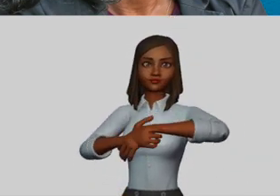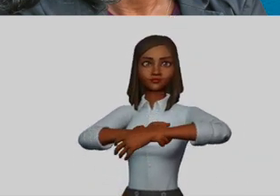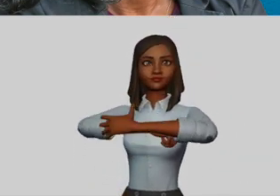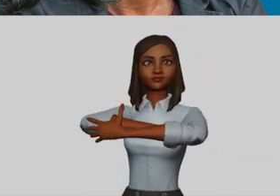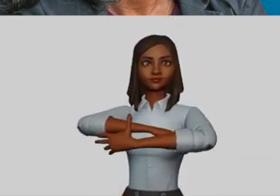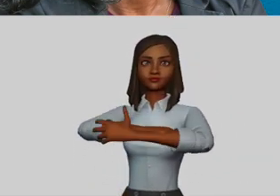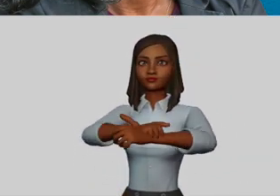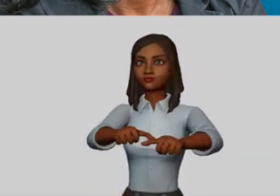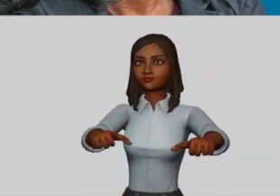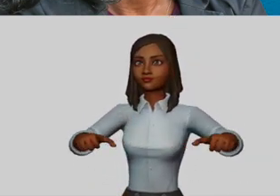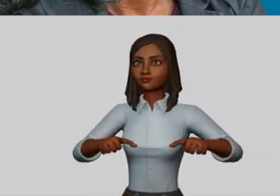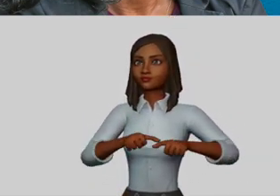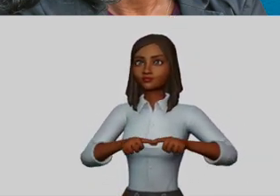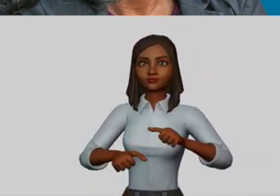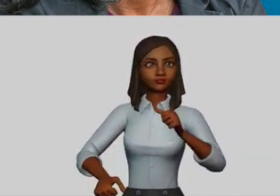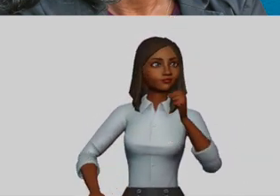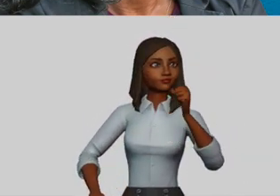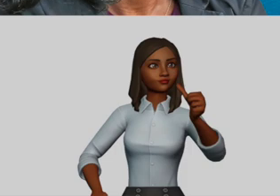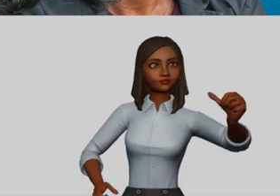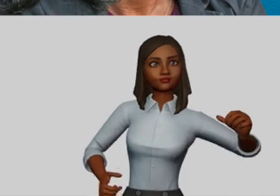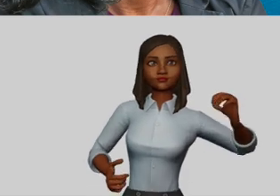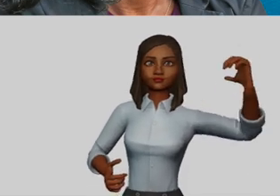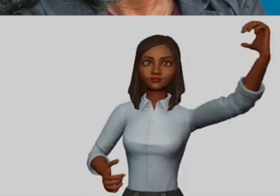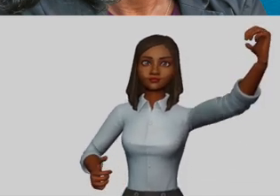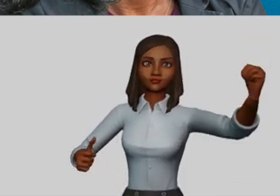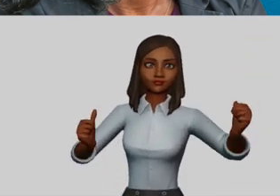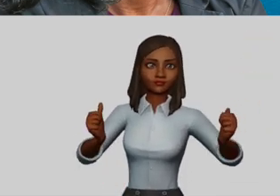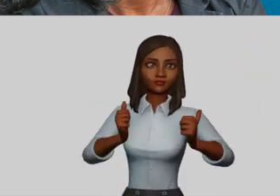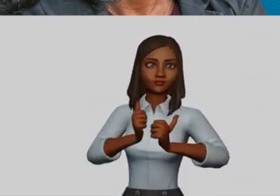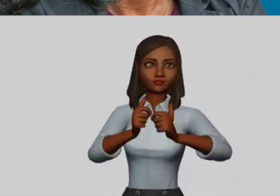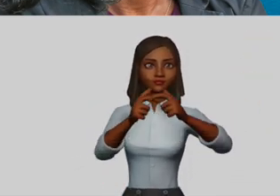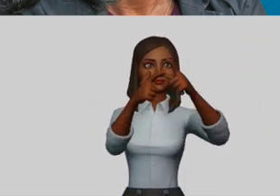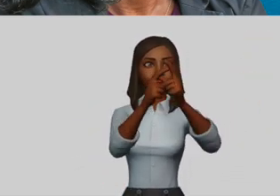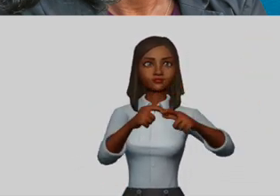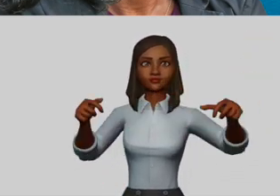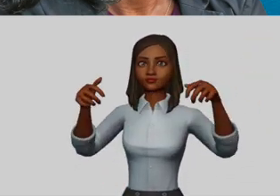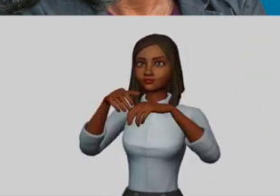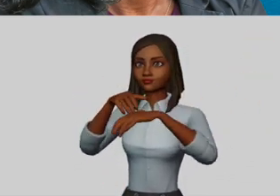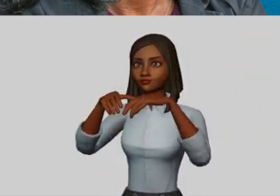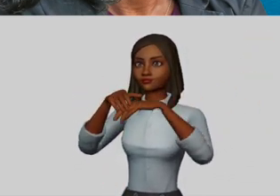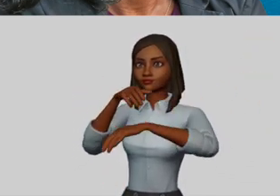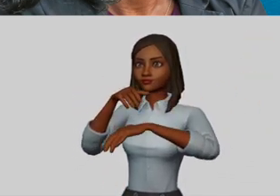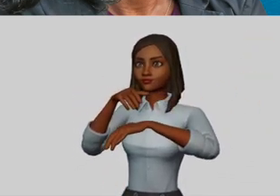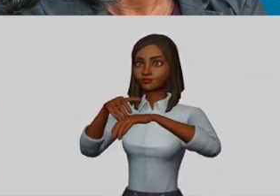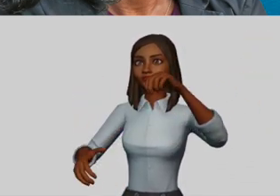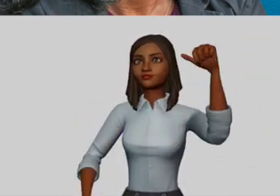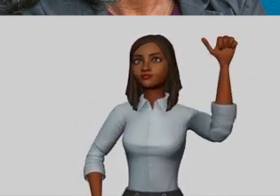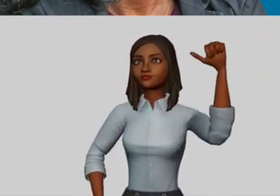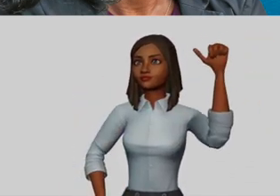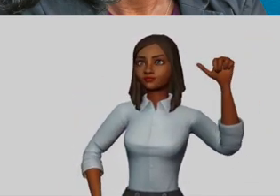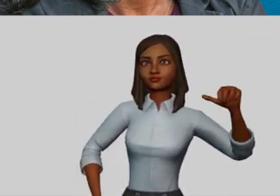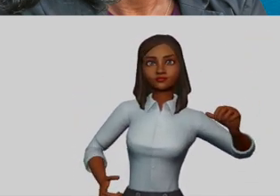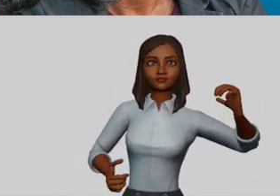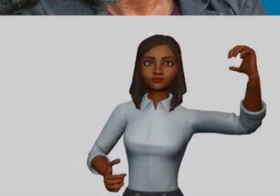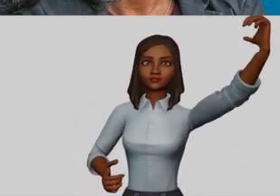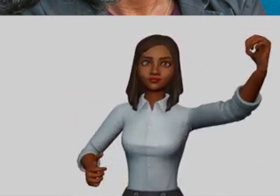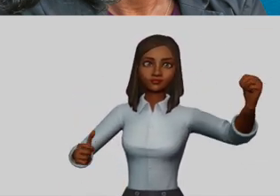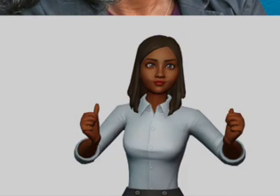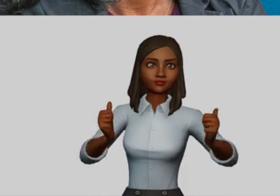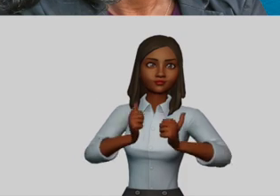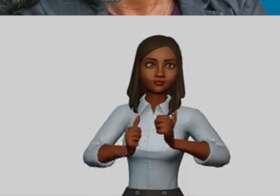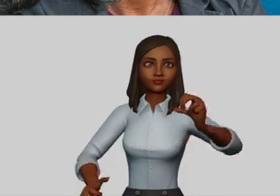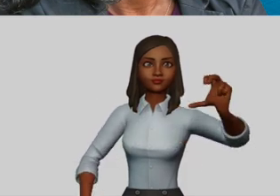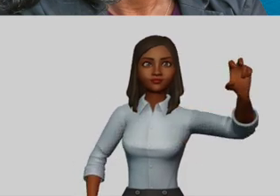es que además de todo lo que tú dijiste, mayor conciencia por parte de la población en general. O sea, aprendemos español,